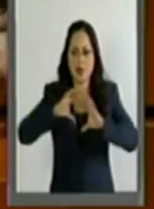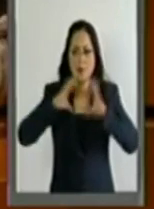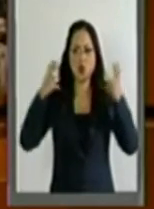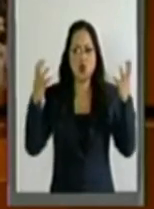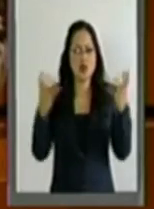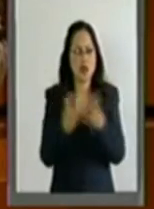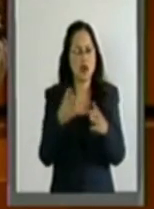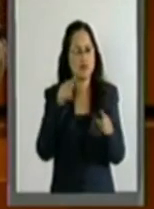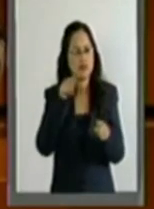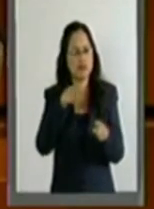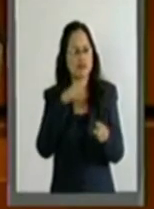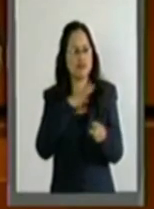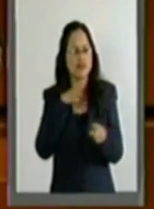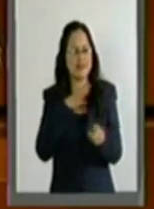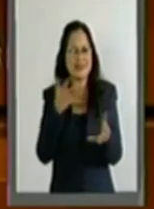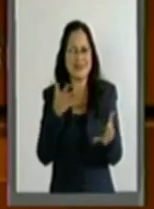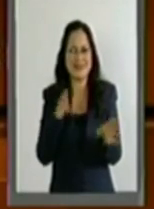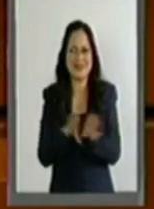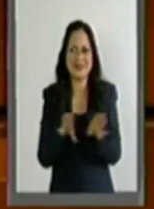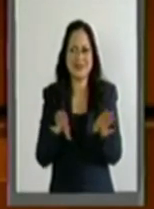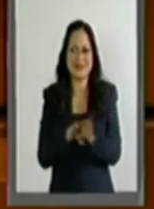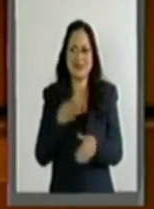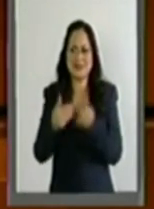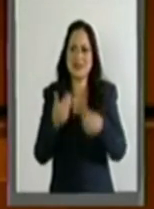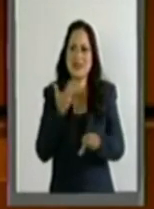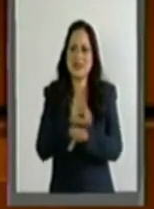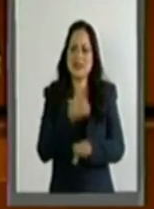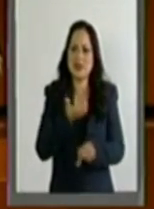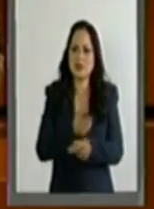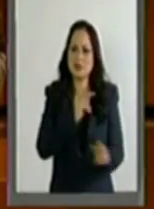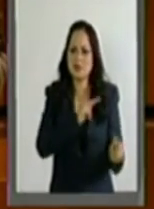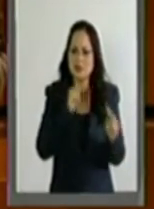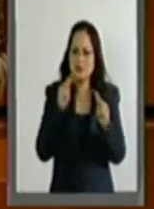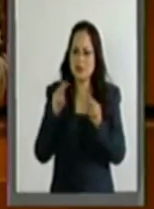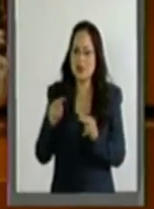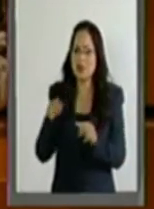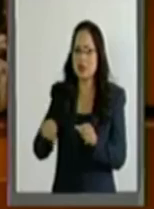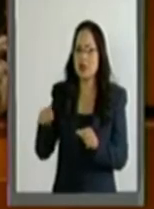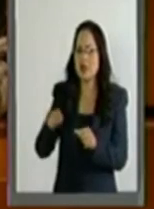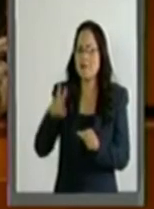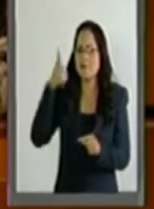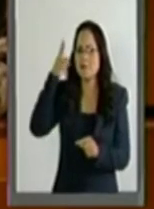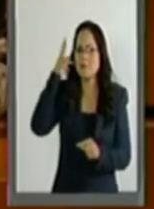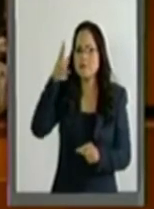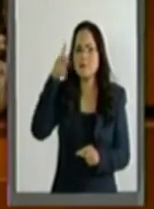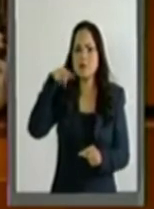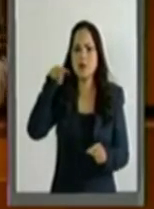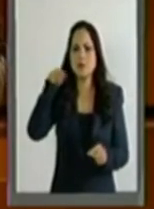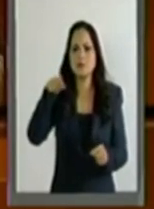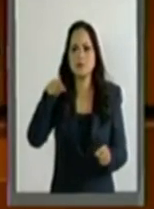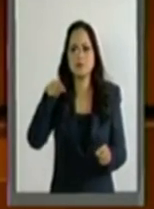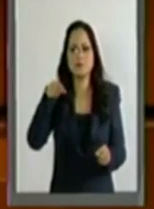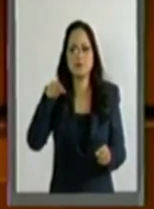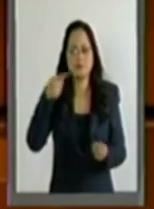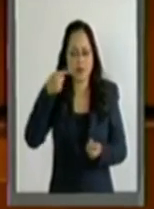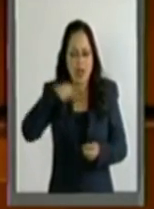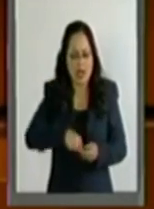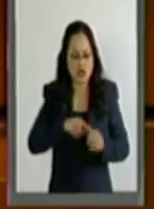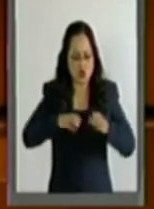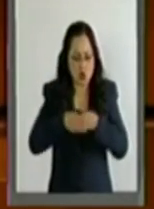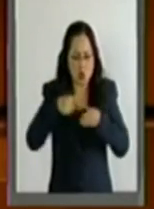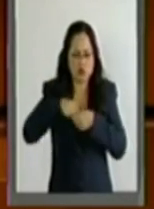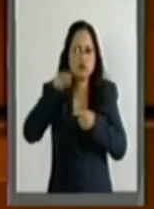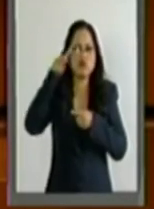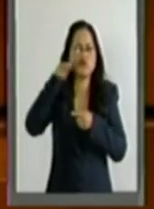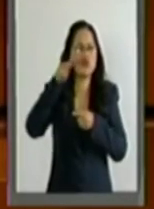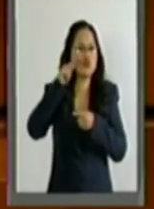avizoró cómo Estados Unidos veía el futuro a partir de sí mismos. Y